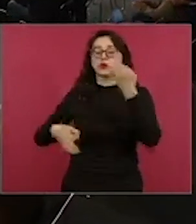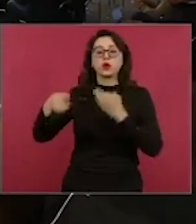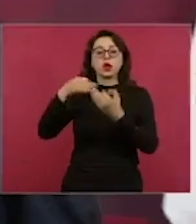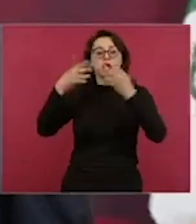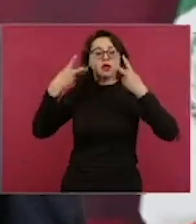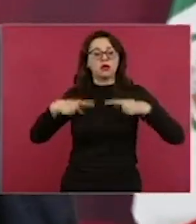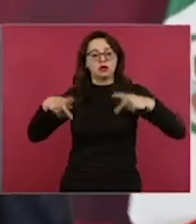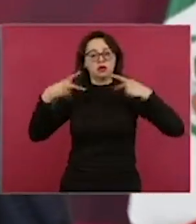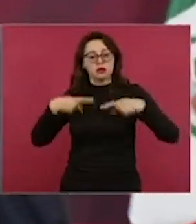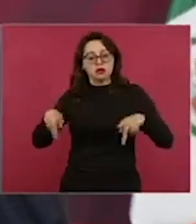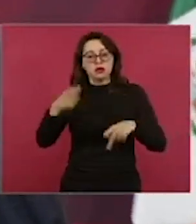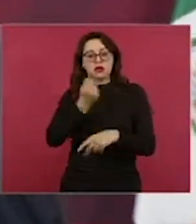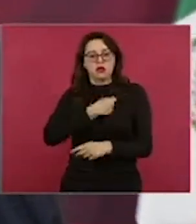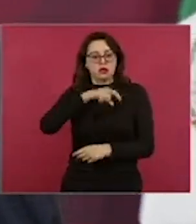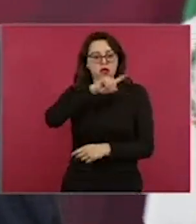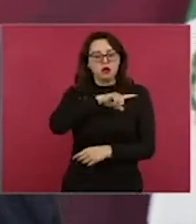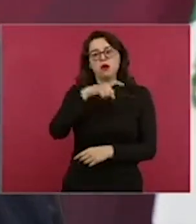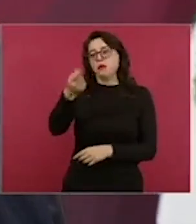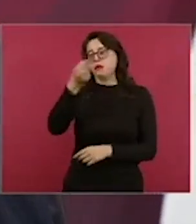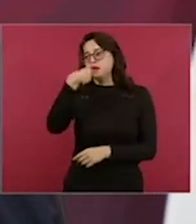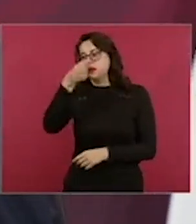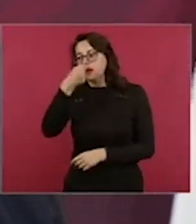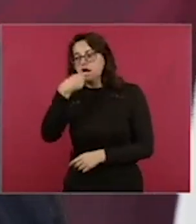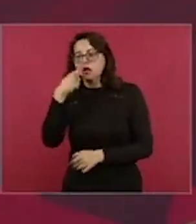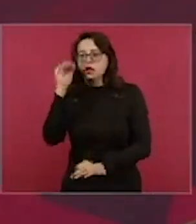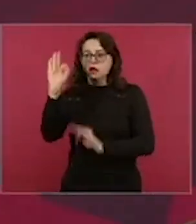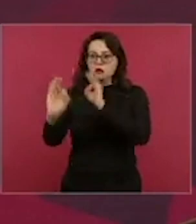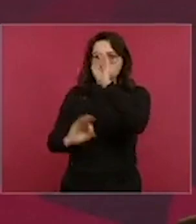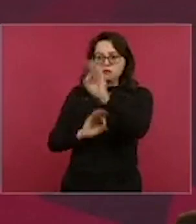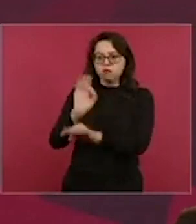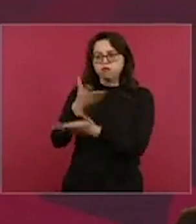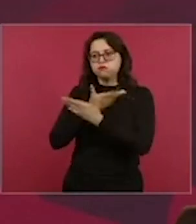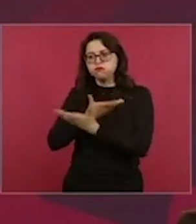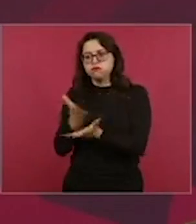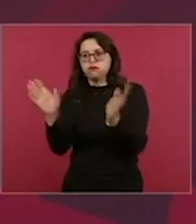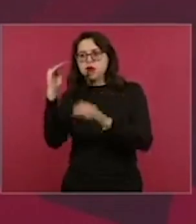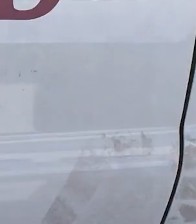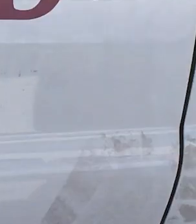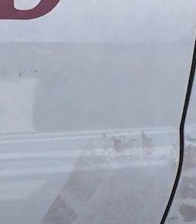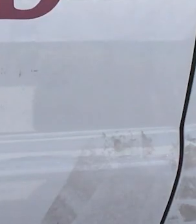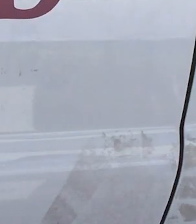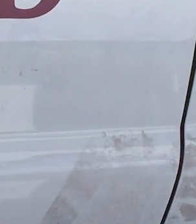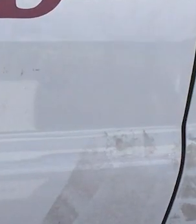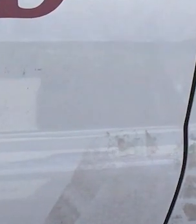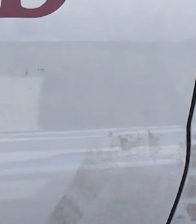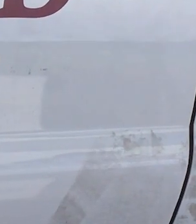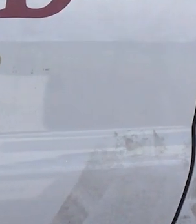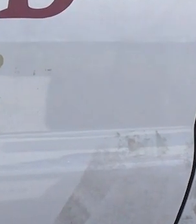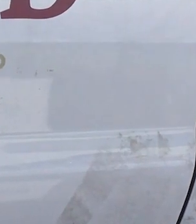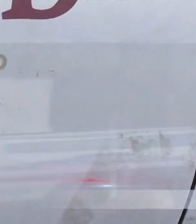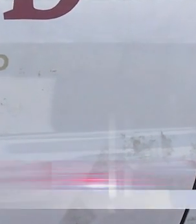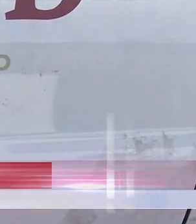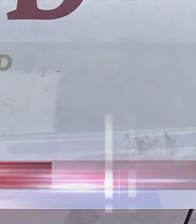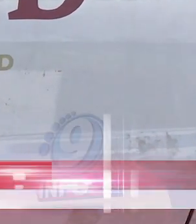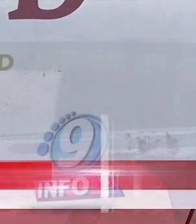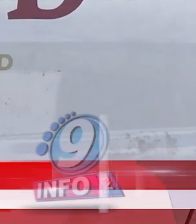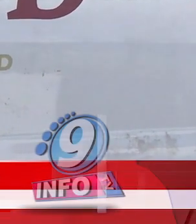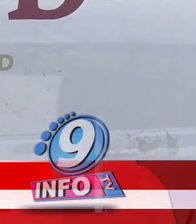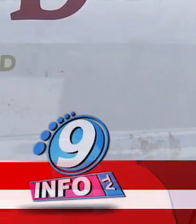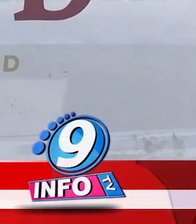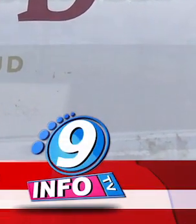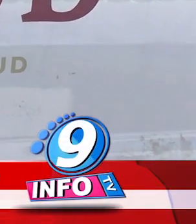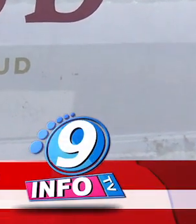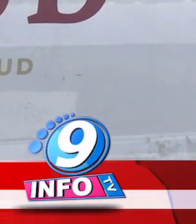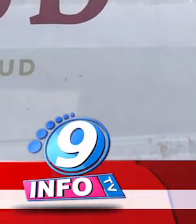médica con medicamentos de manera gratuita por su parte suer Robledo titular